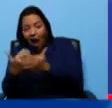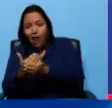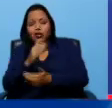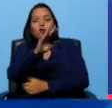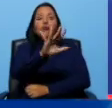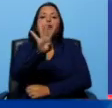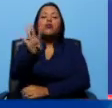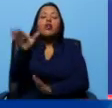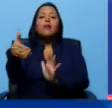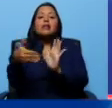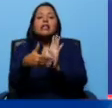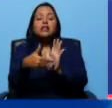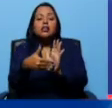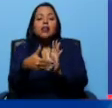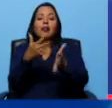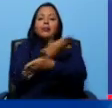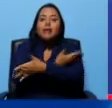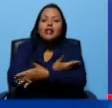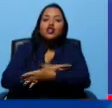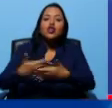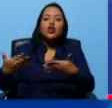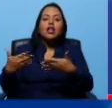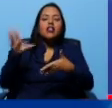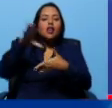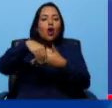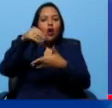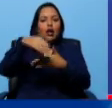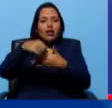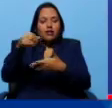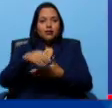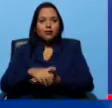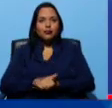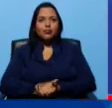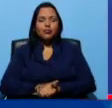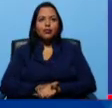54.000 millones de dólares.